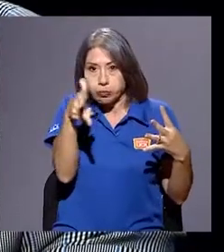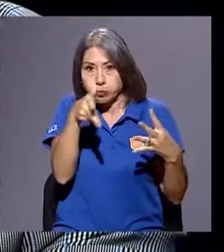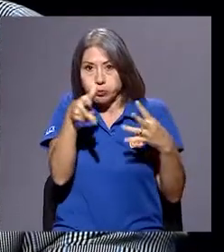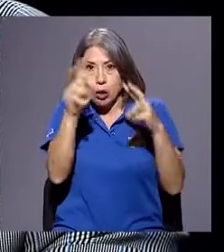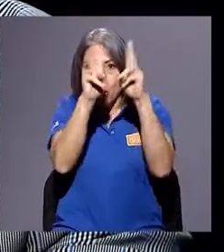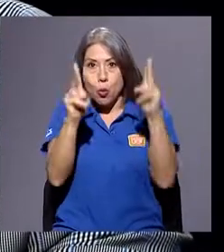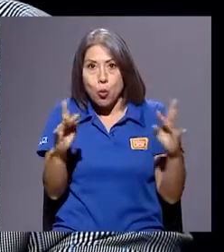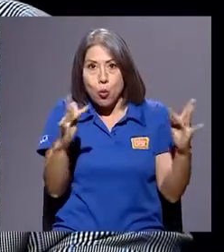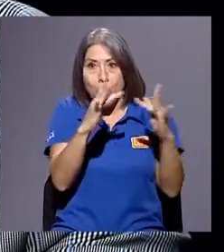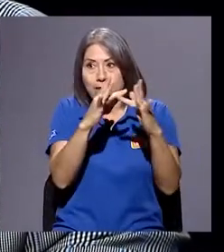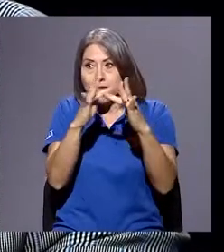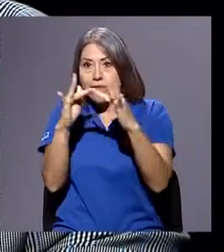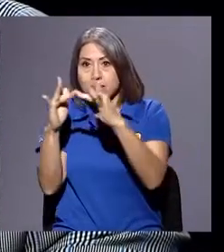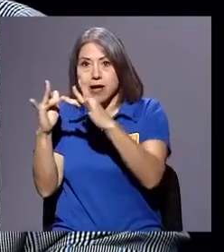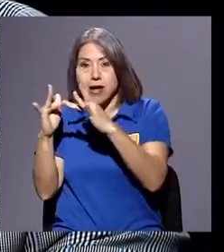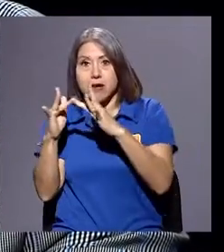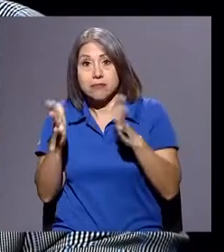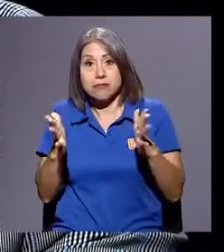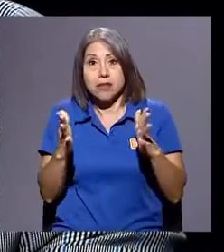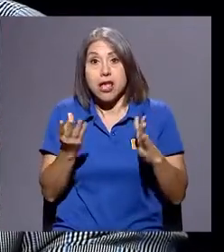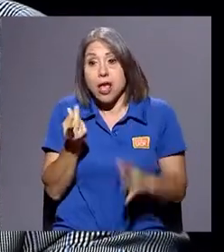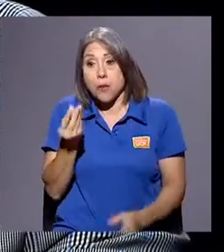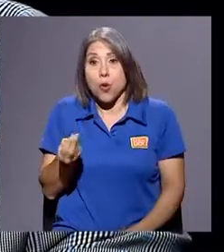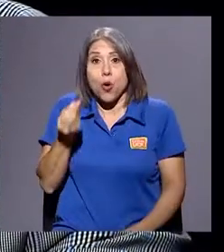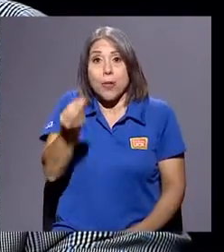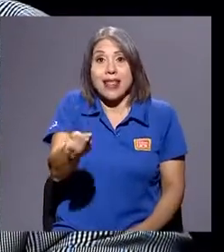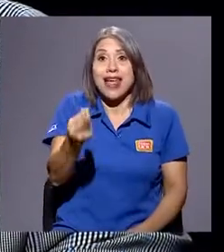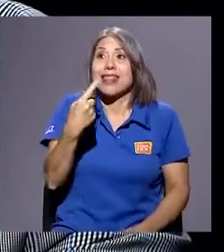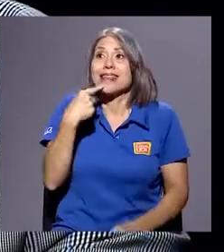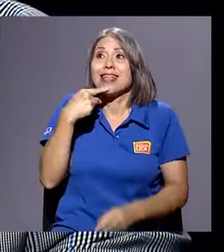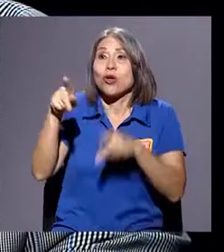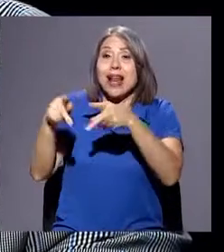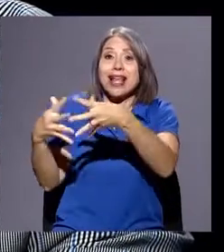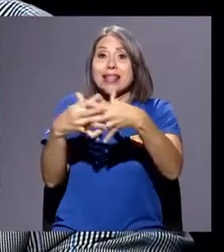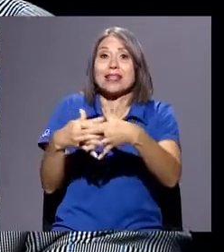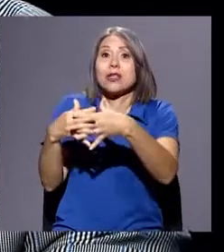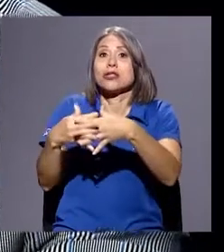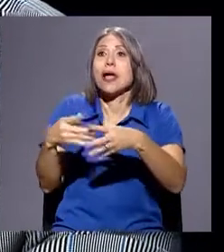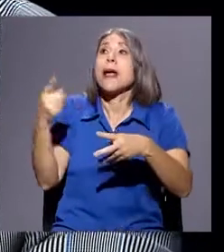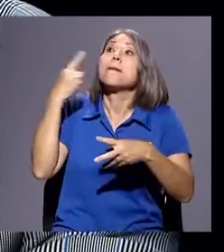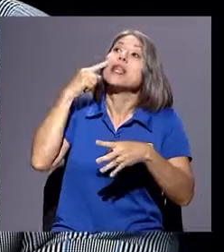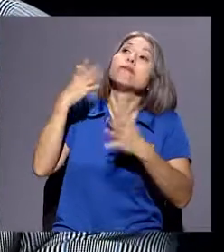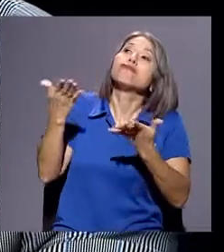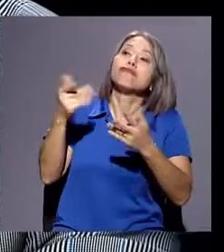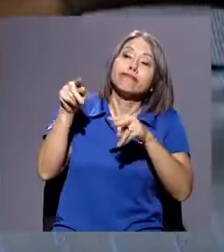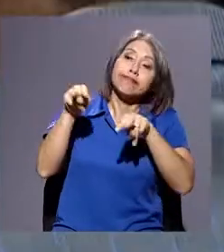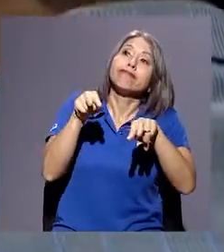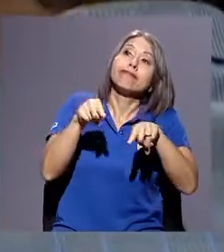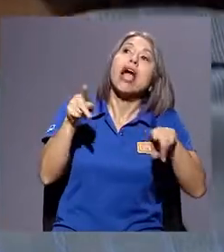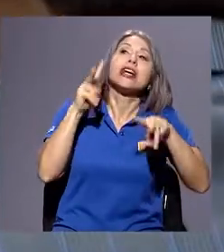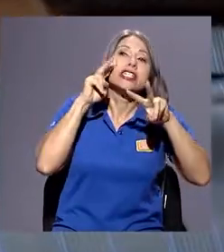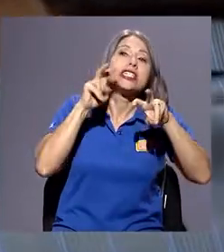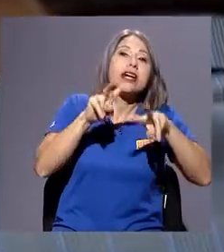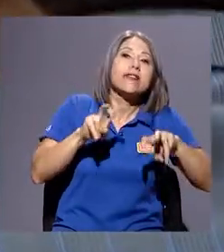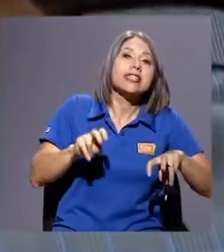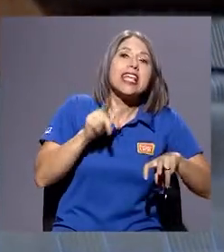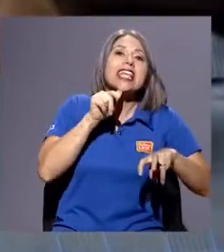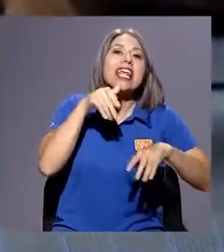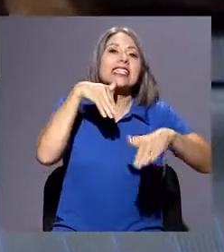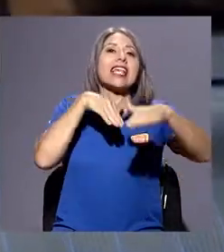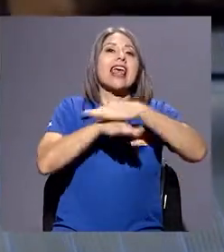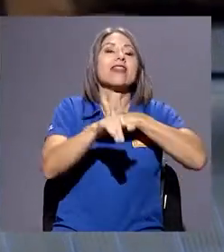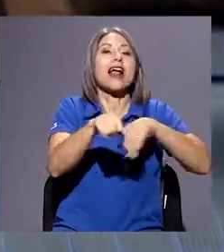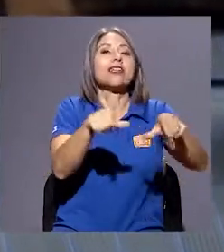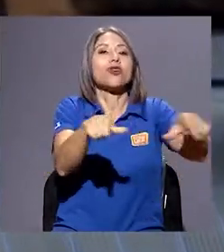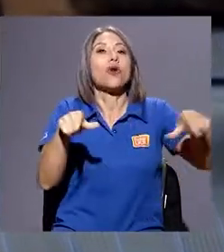y pongo plata diciéndole a la gente en Estados Unidos, mire, revise quiénes entran a estos lugares, a ver si es su esposo. Eso, algo así lo haría y verá cómo ese